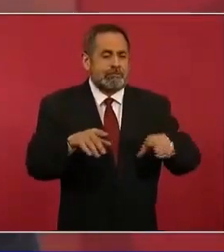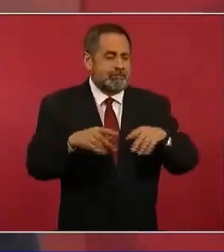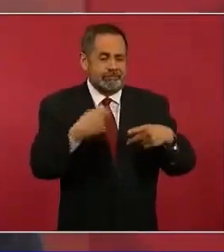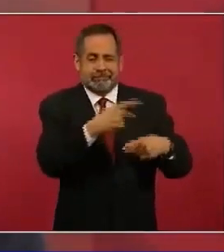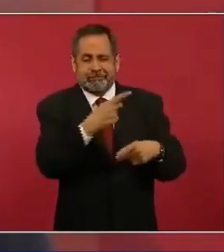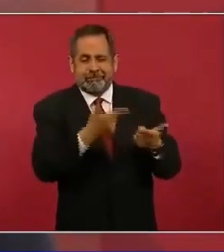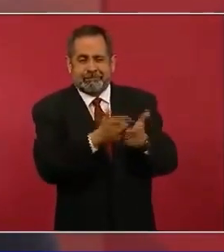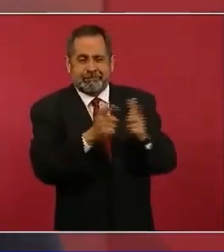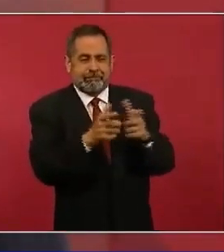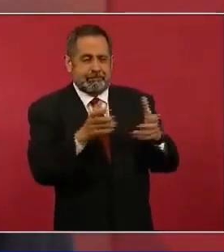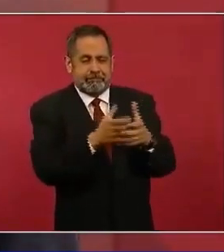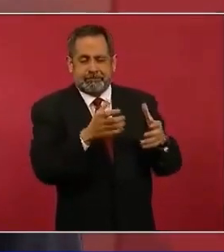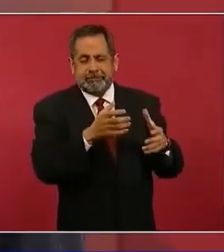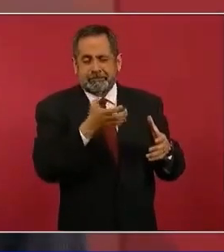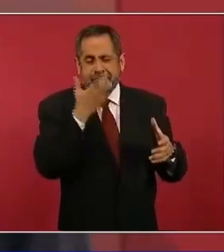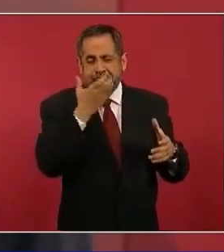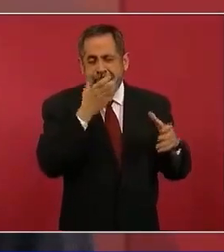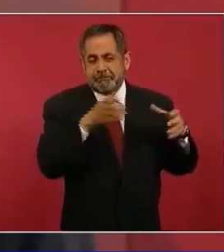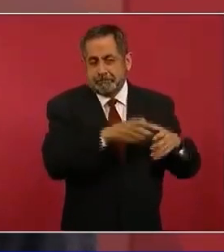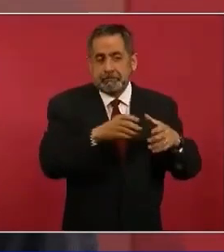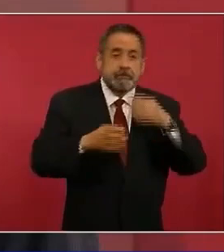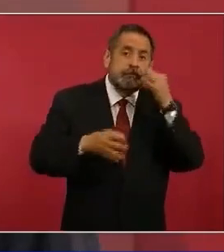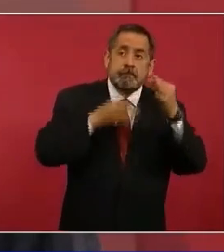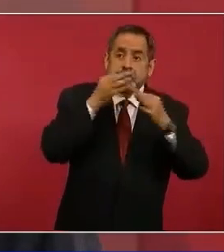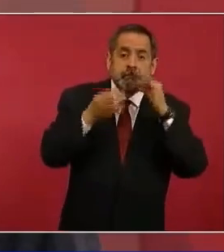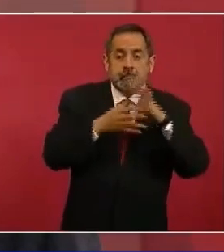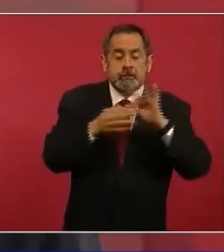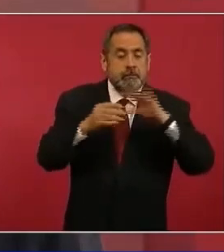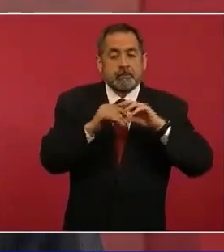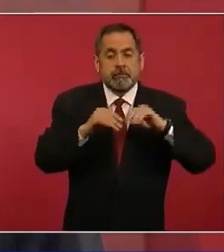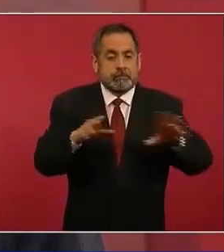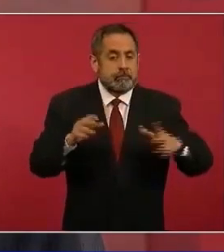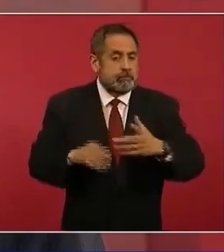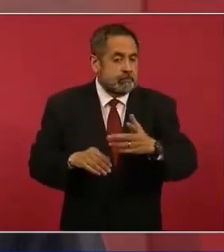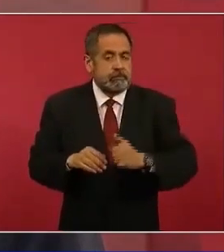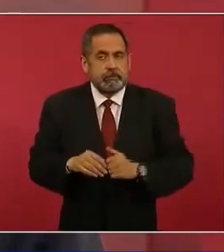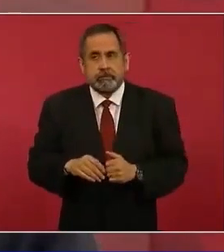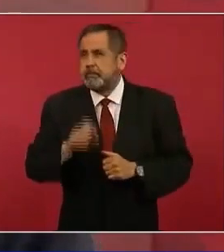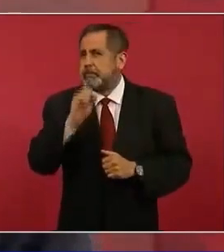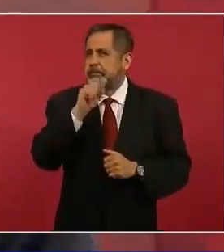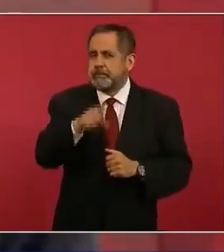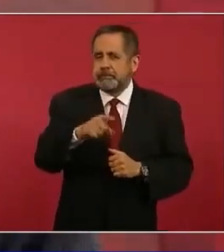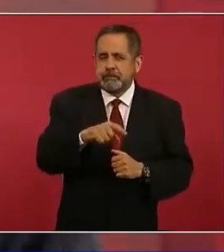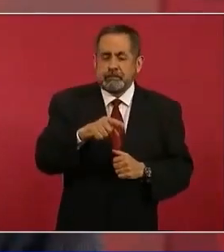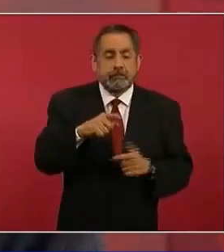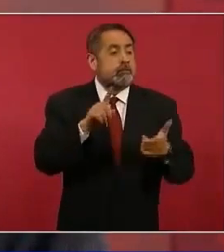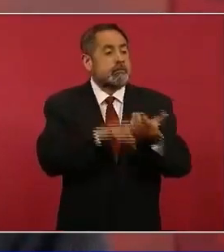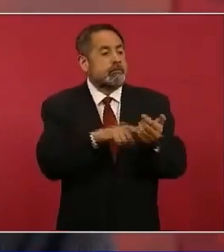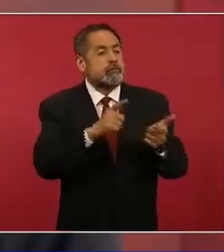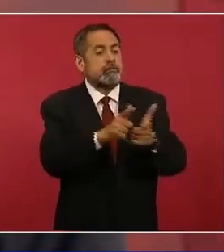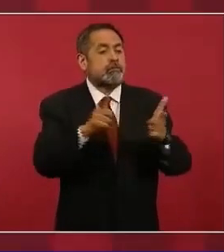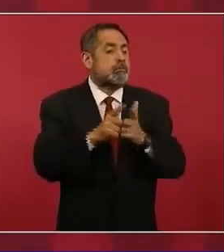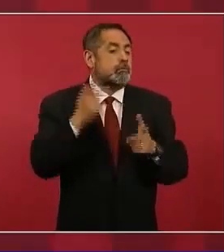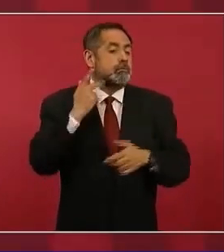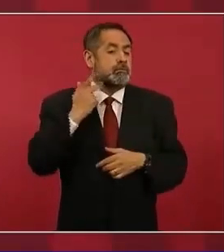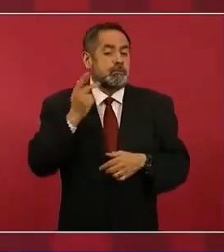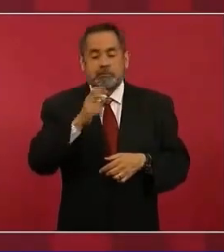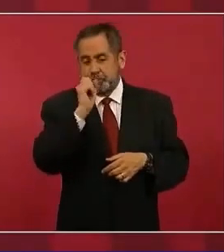derecha, los periódicos conservadores, y también en los partidos